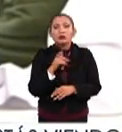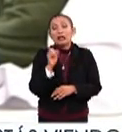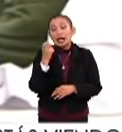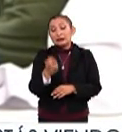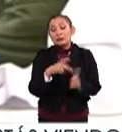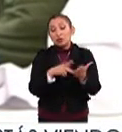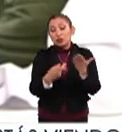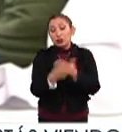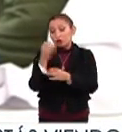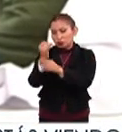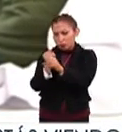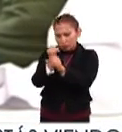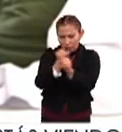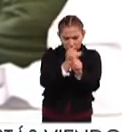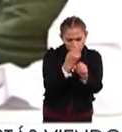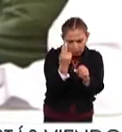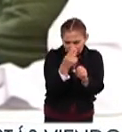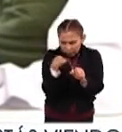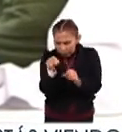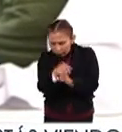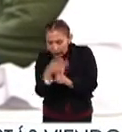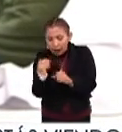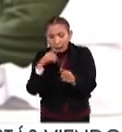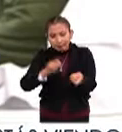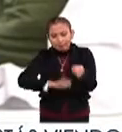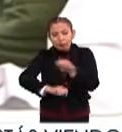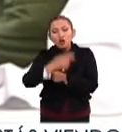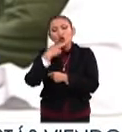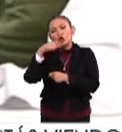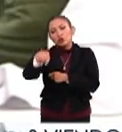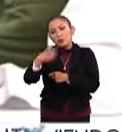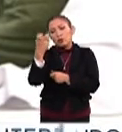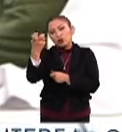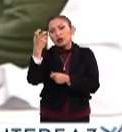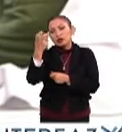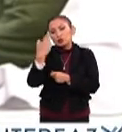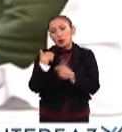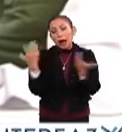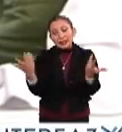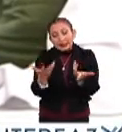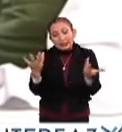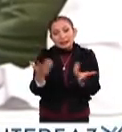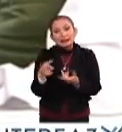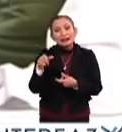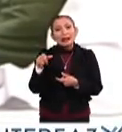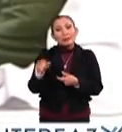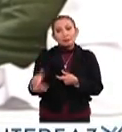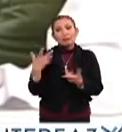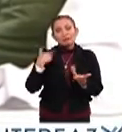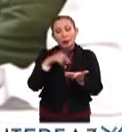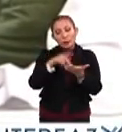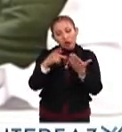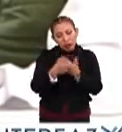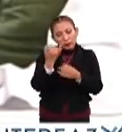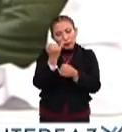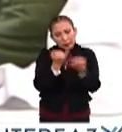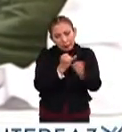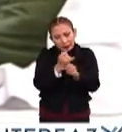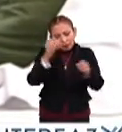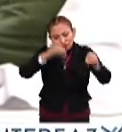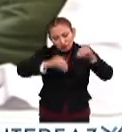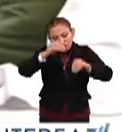que estos proyectos de investigación sean transferibles y aplicables. Por eso es muy importante la generación de proyectos de